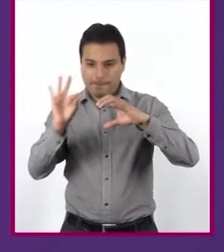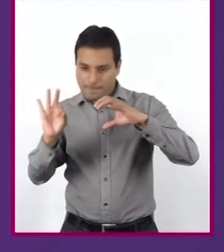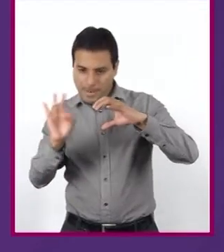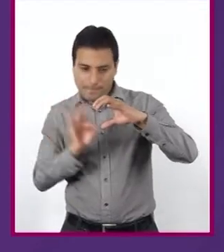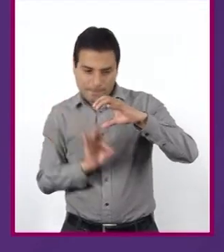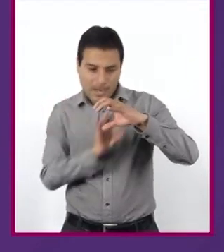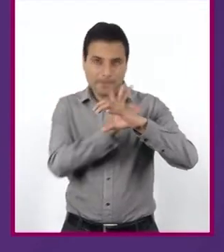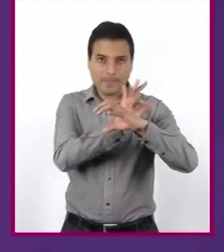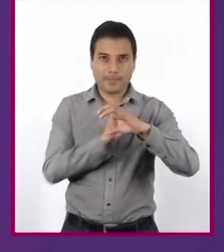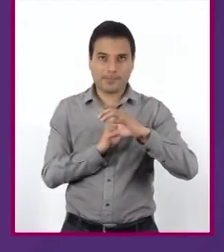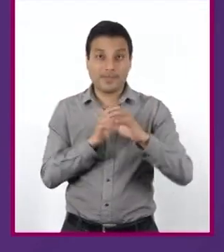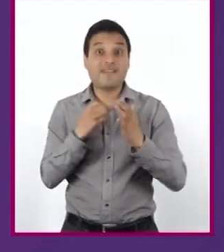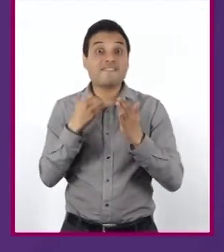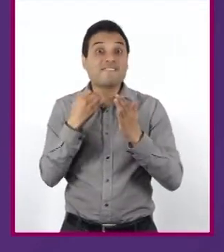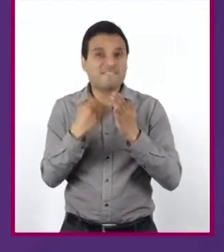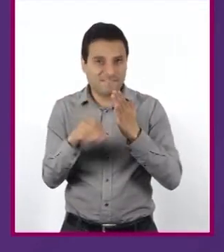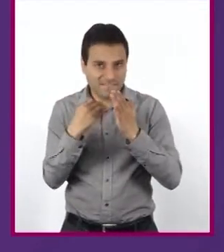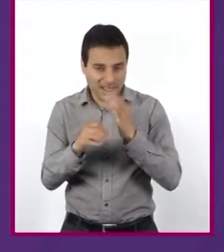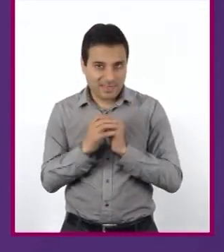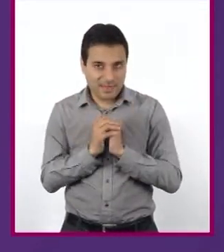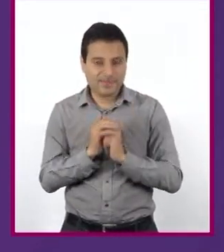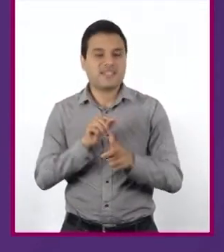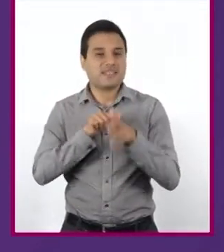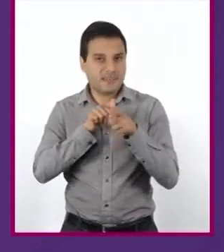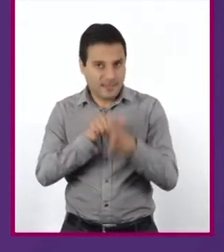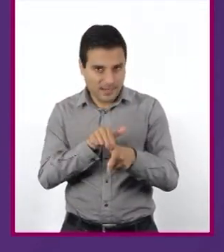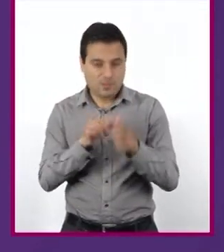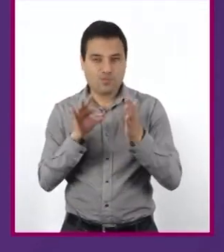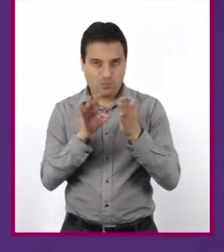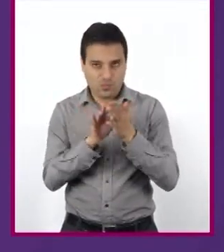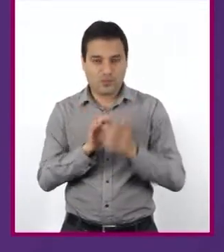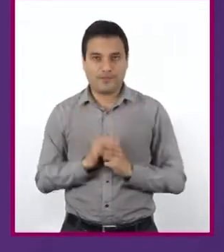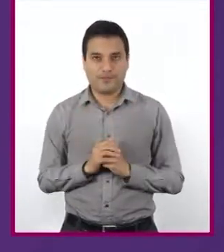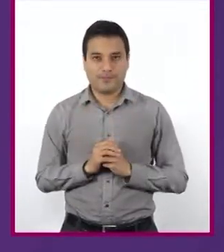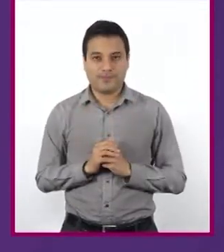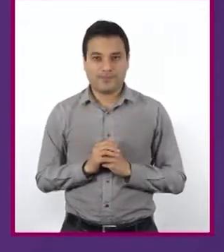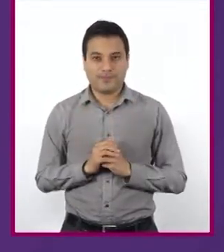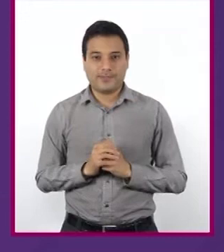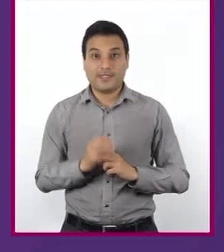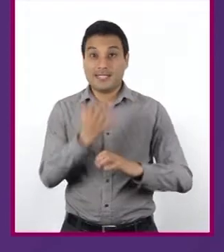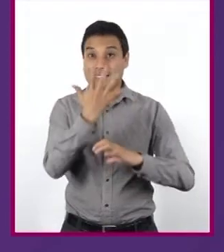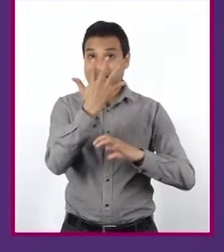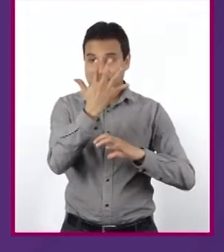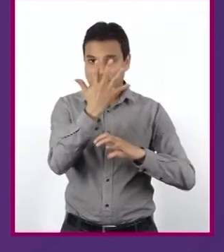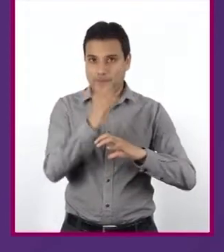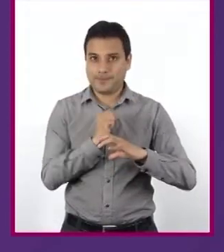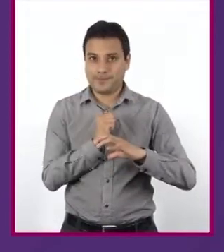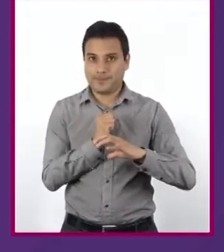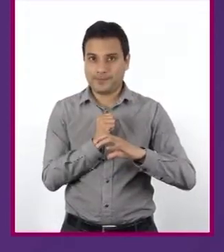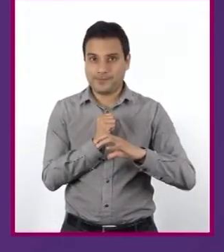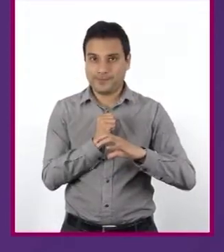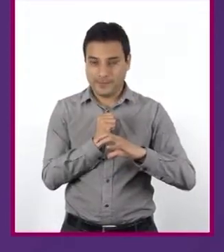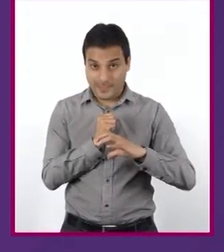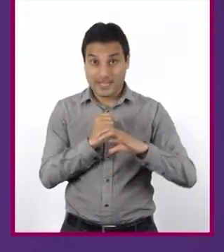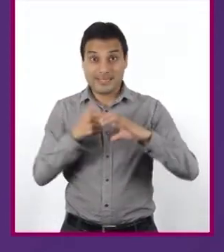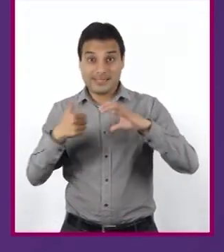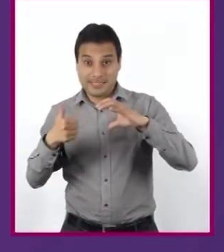que sigamos el mismo orden y coloquemos los que faltan. 5,